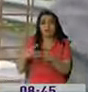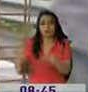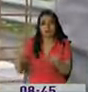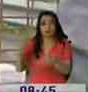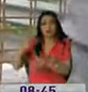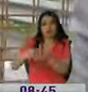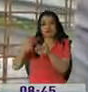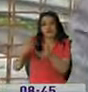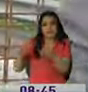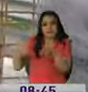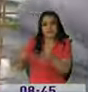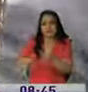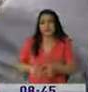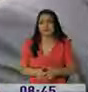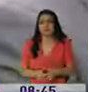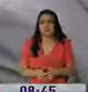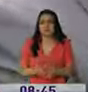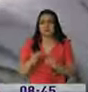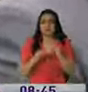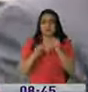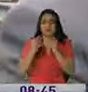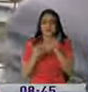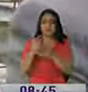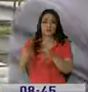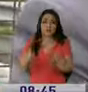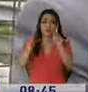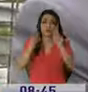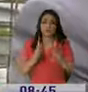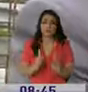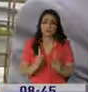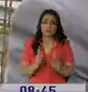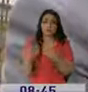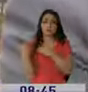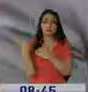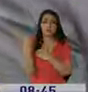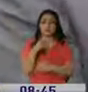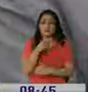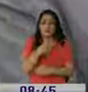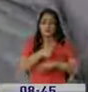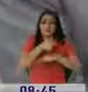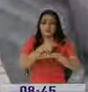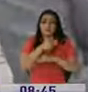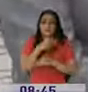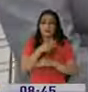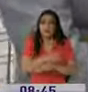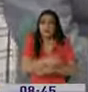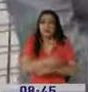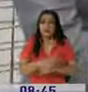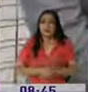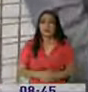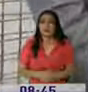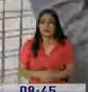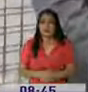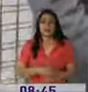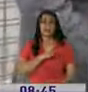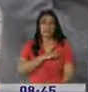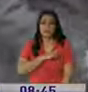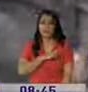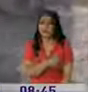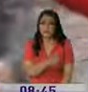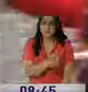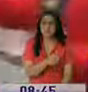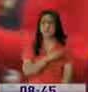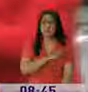plazo. Ahora, la construcción de un nuevo puente, ¿esa qué competencia tiene? ¿Qué autoridad puede realizar este pedido? El municipio de